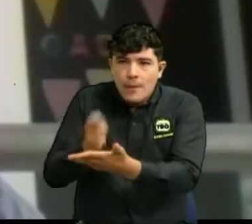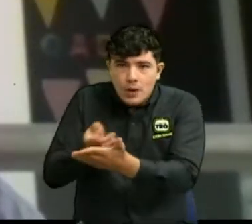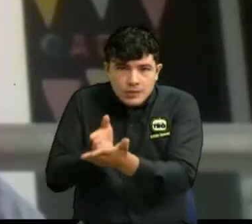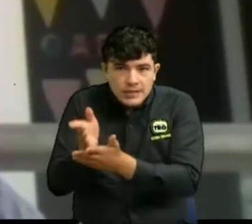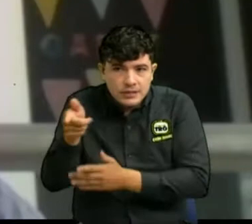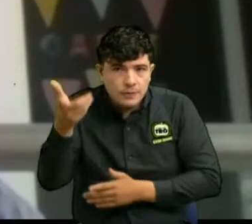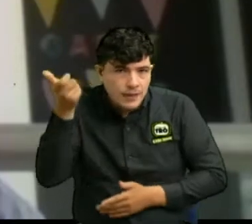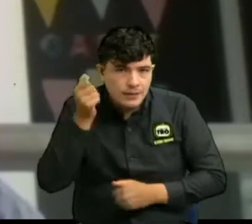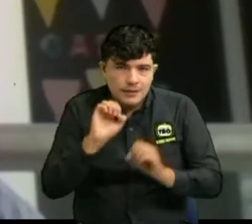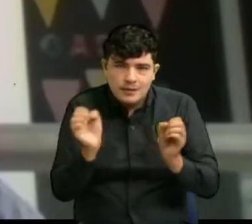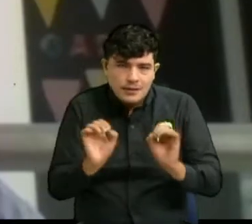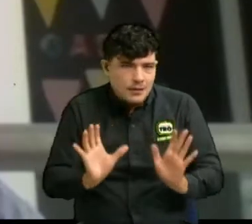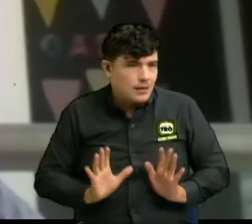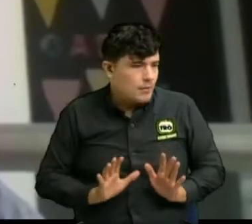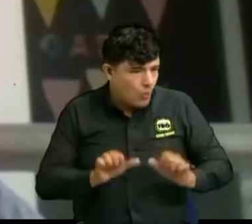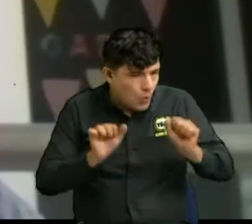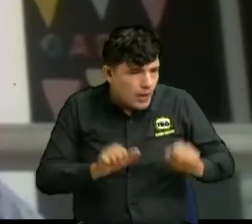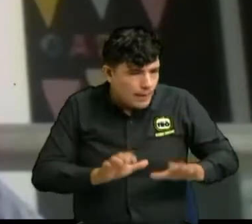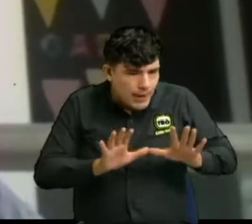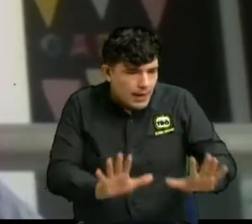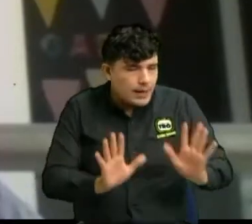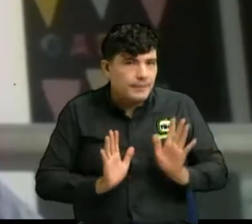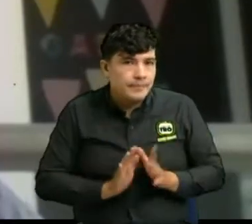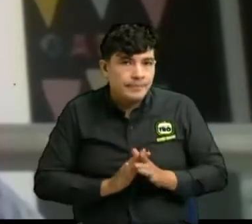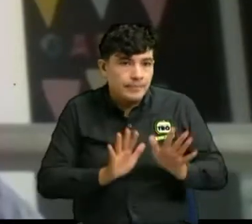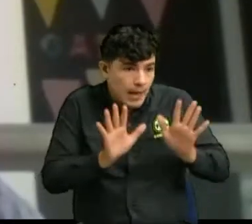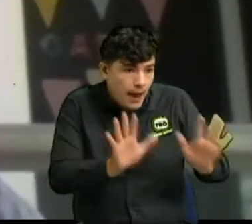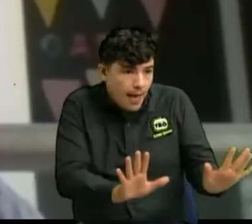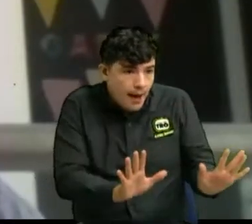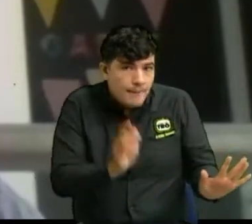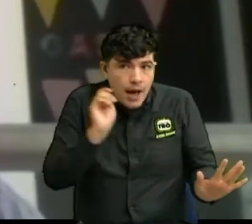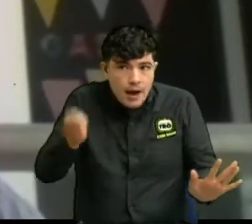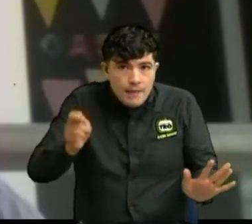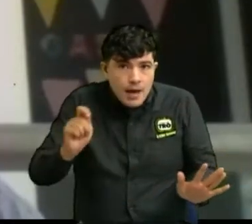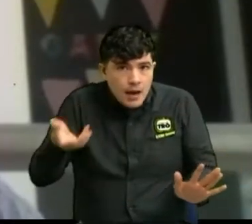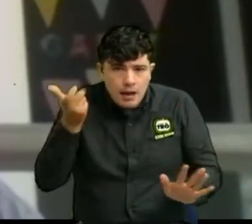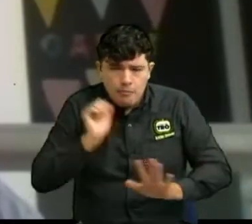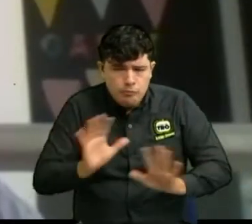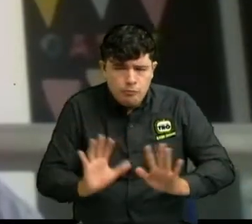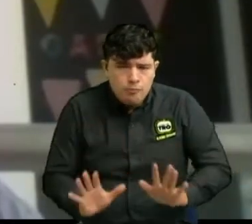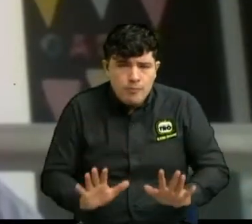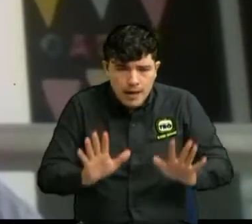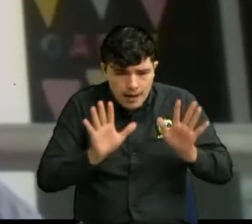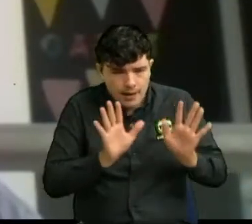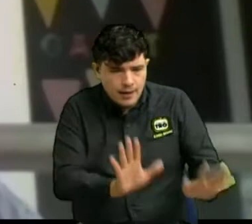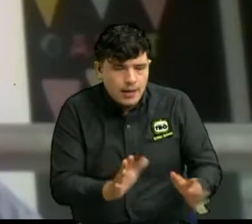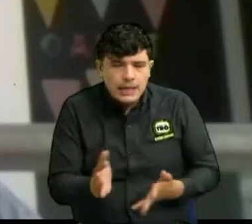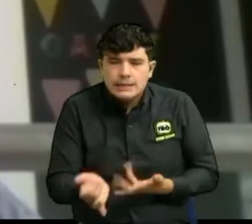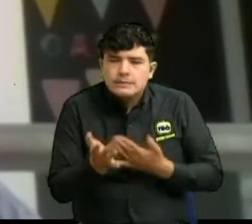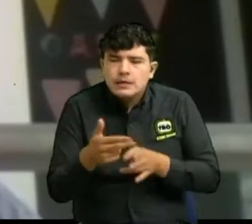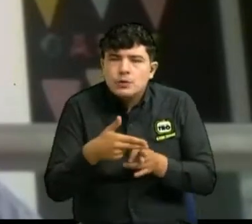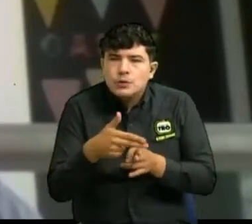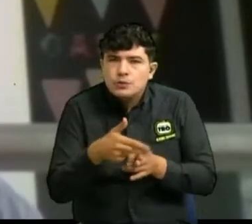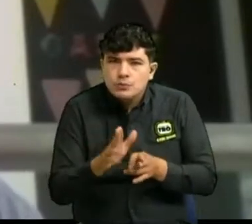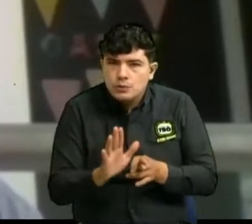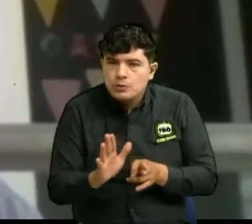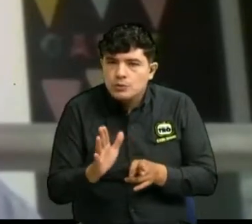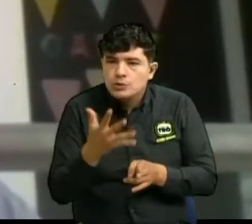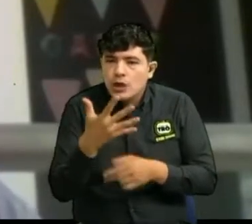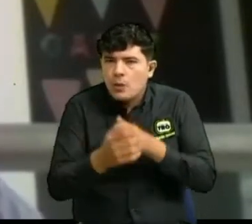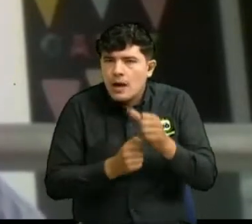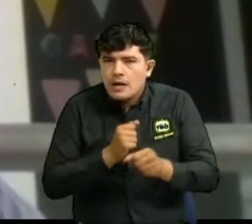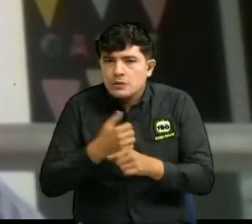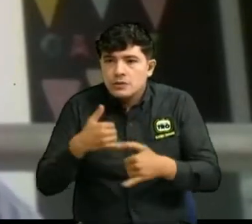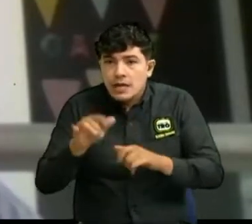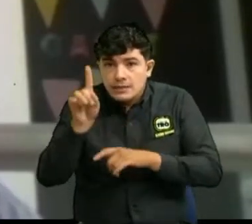no tiene capacidad de pago, puede dejar de pagar pensión, va a esperar el tiempo, si de aquí a allá no se emplea. Y aquí